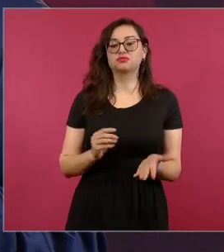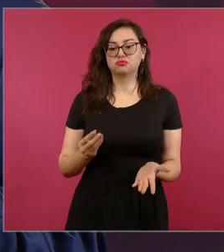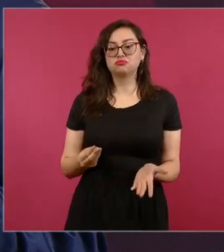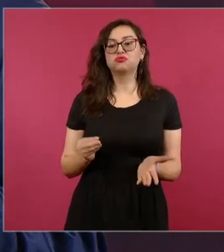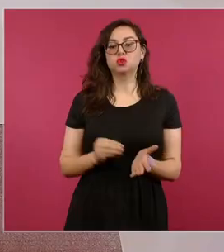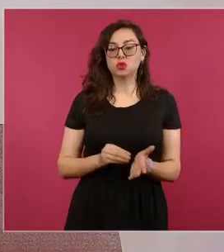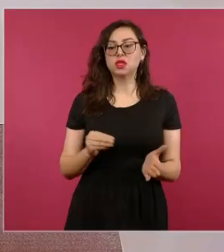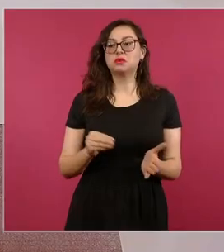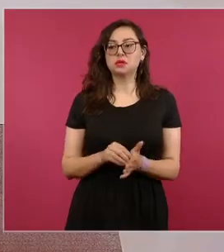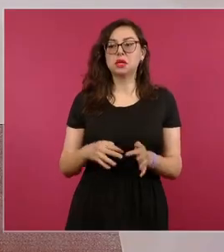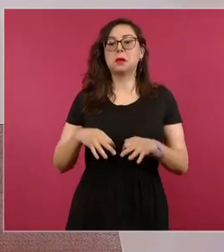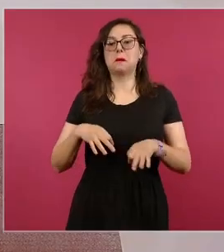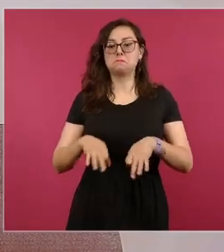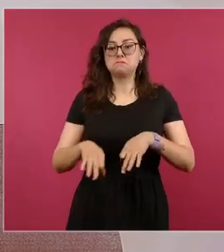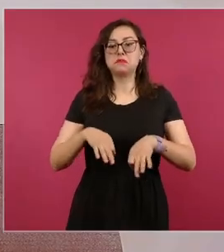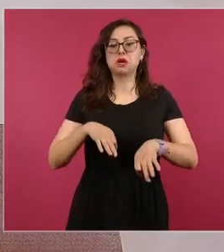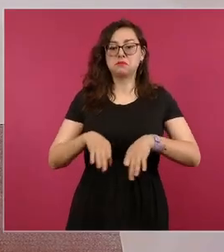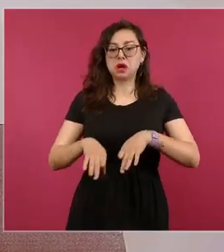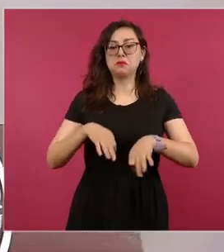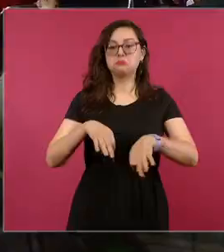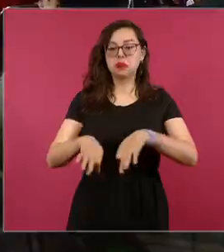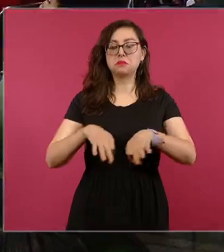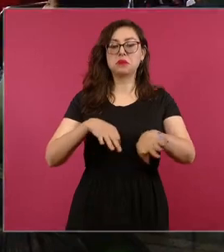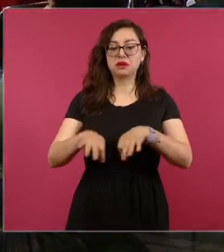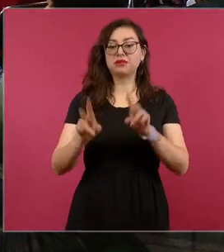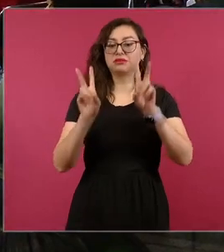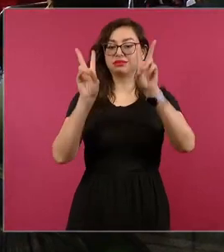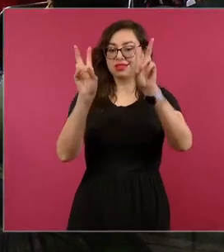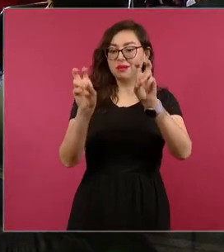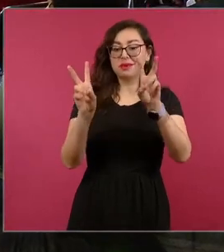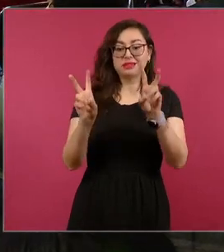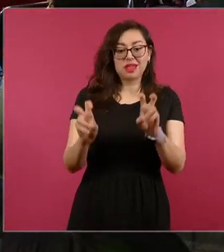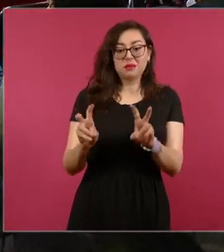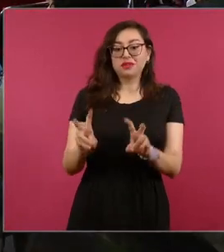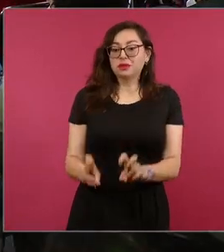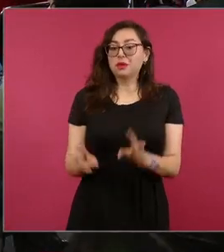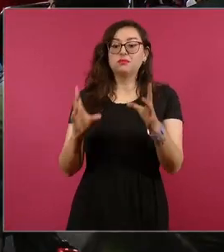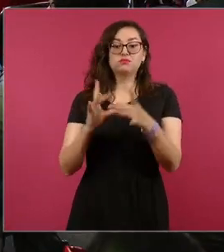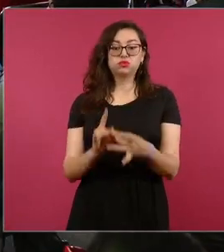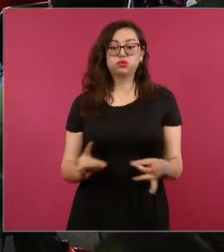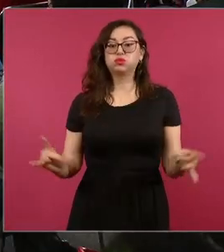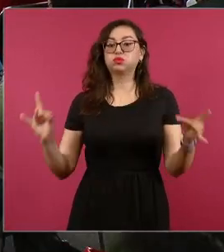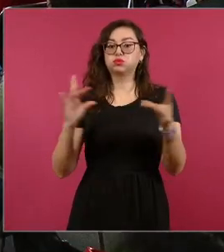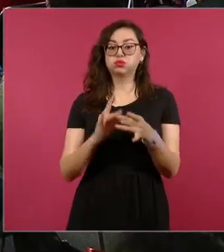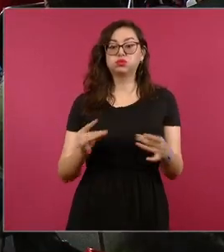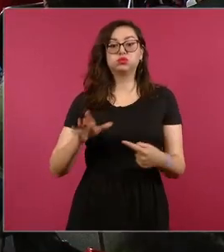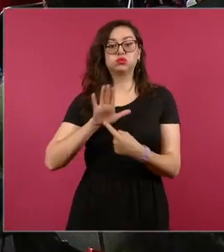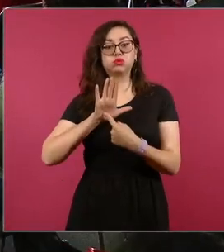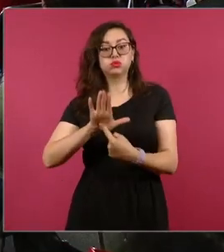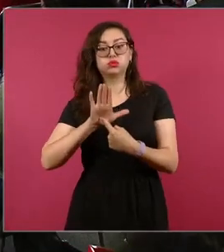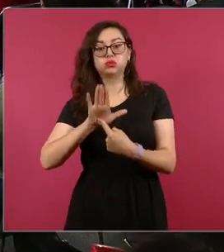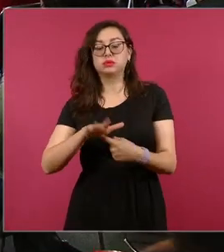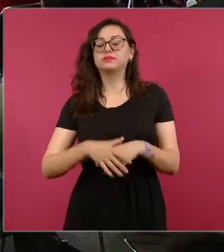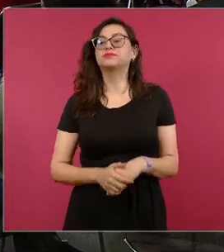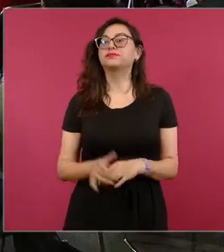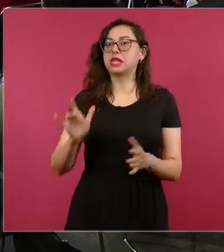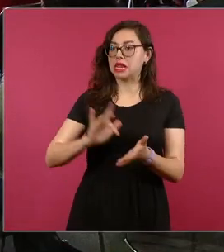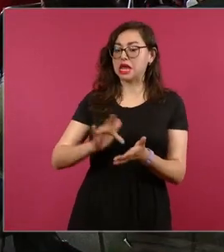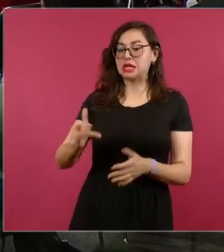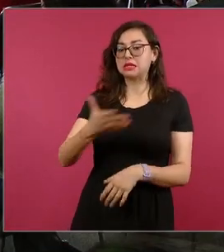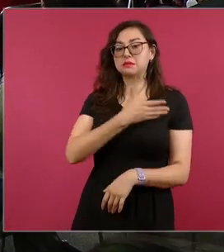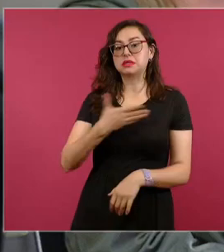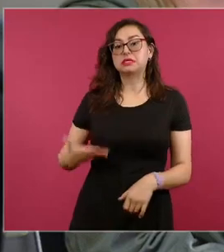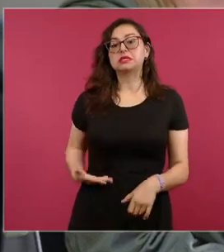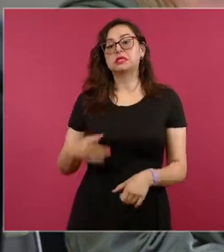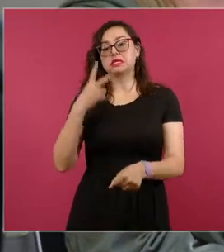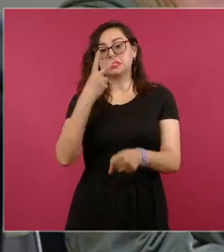y vamos a estar tratando todos estos temas. Muy bien, gracias, presidente. Una segunda pregunta sería para